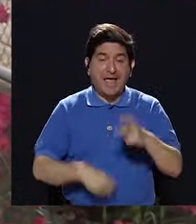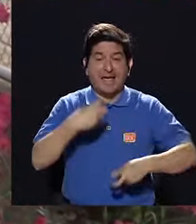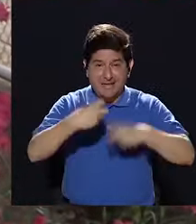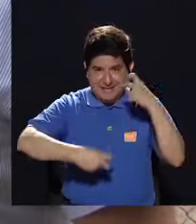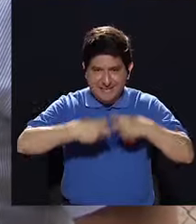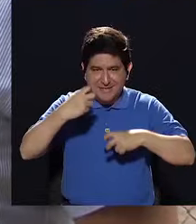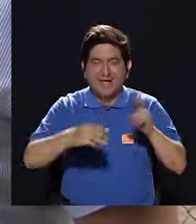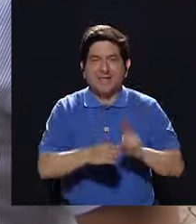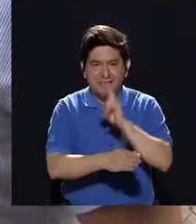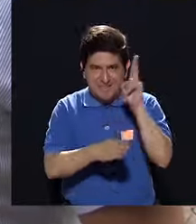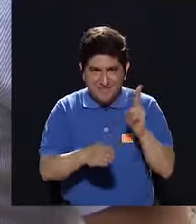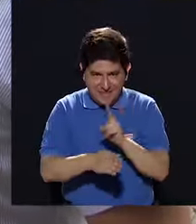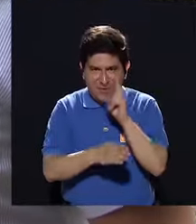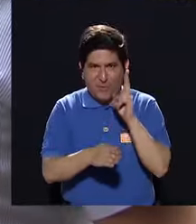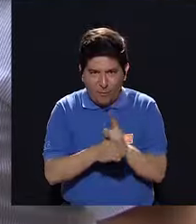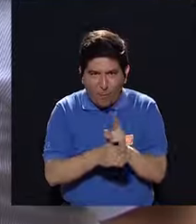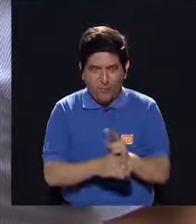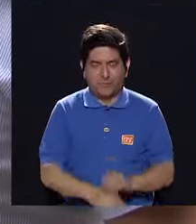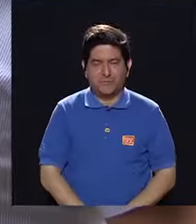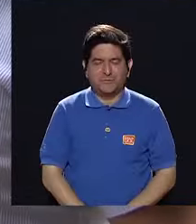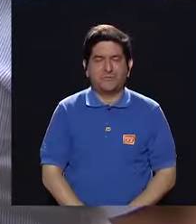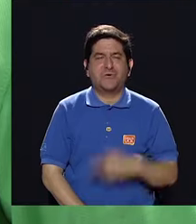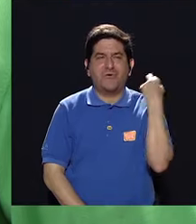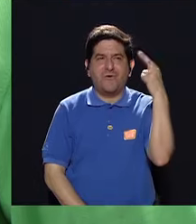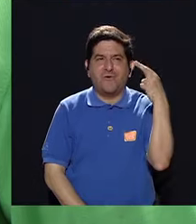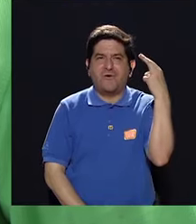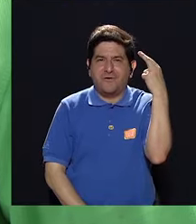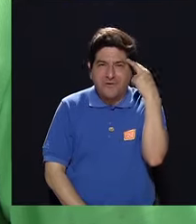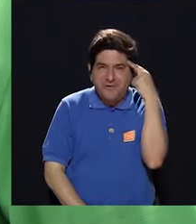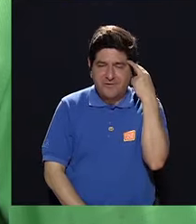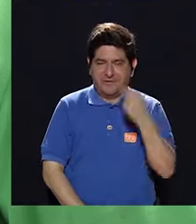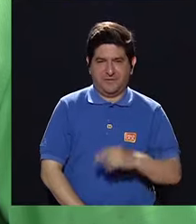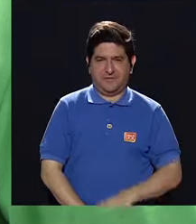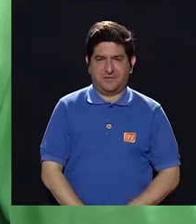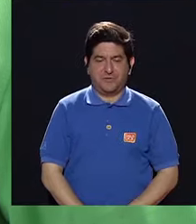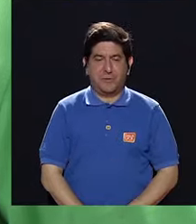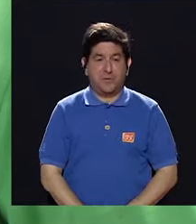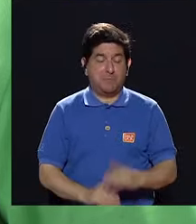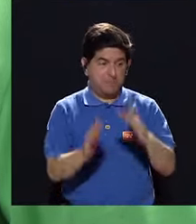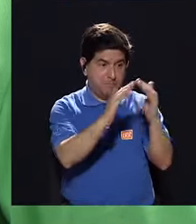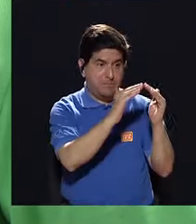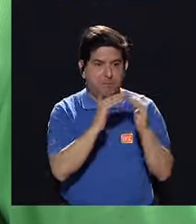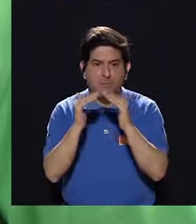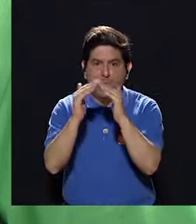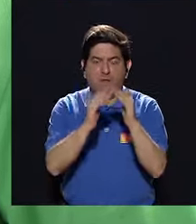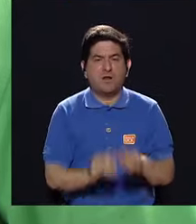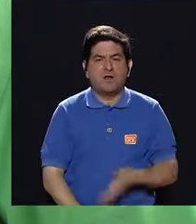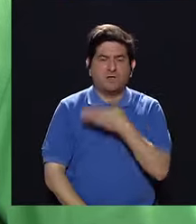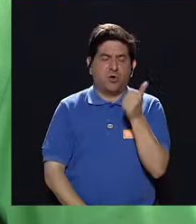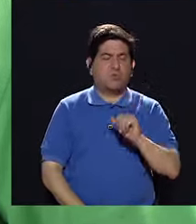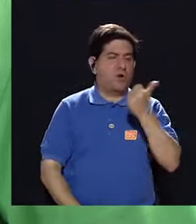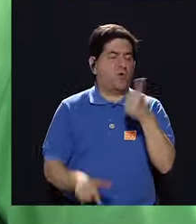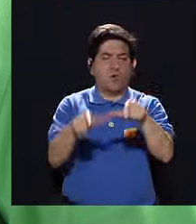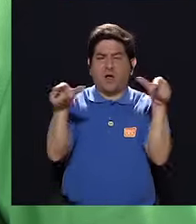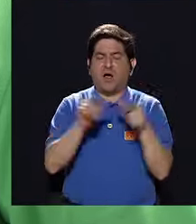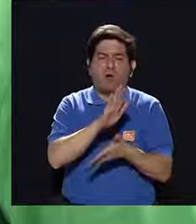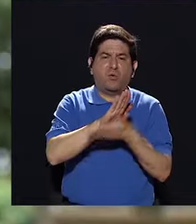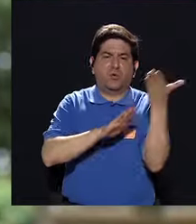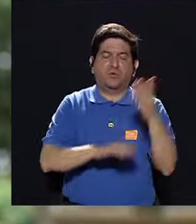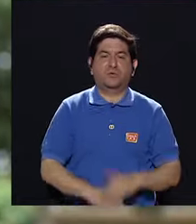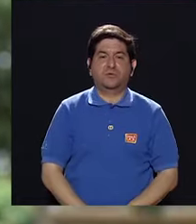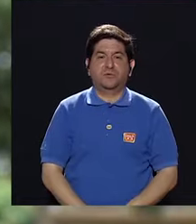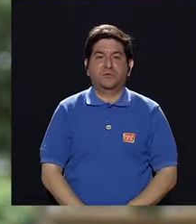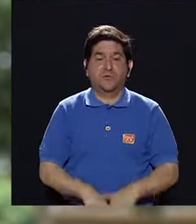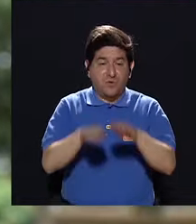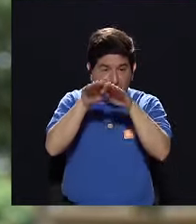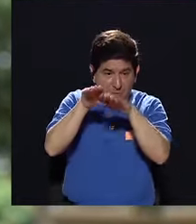esos conflictos de uso han motivado, ¿verdad?, el que las poblaciones tengan que desplazarse a otras zonas. A